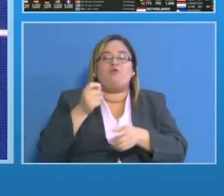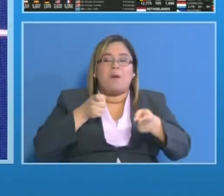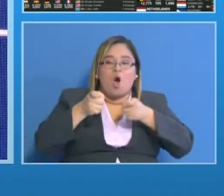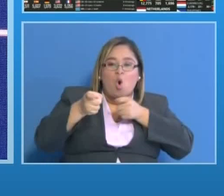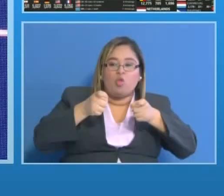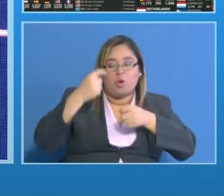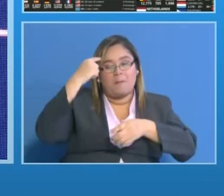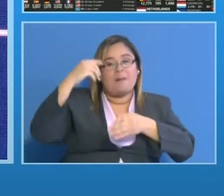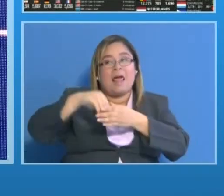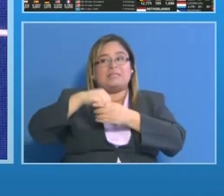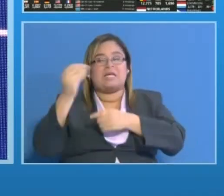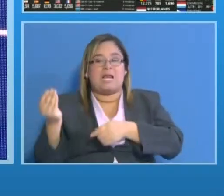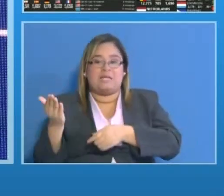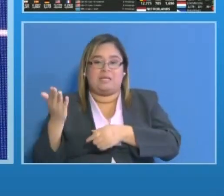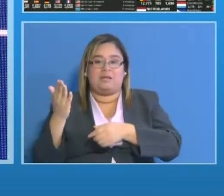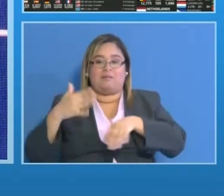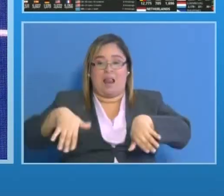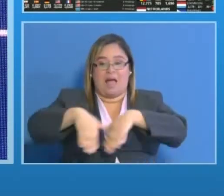los panameños. Muchas gracias.